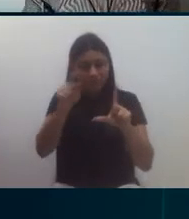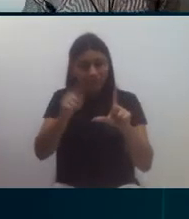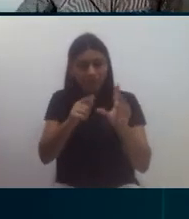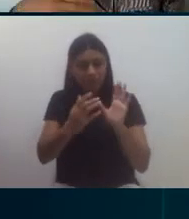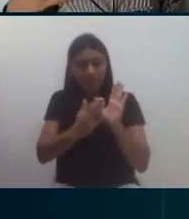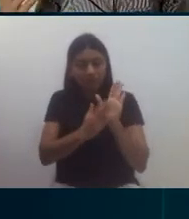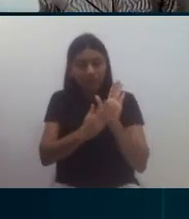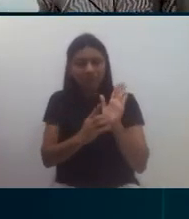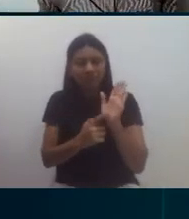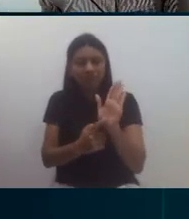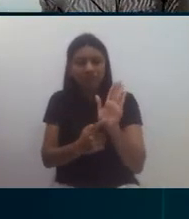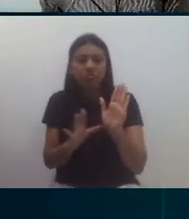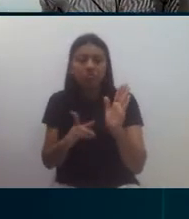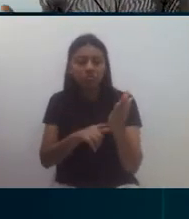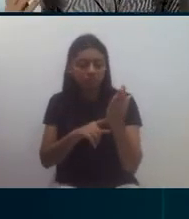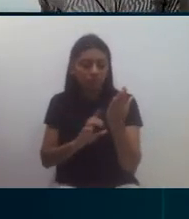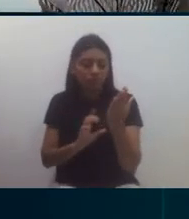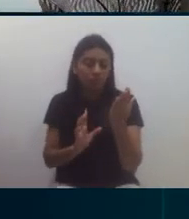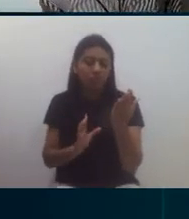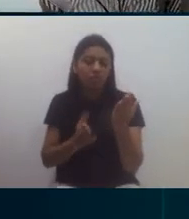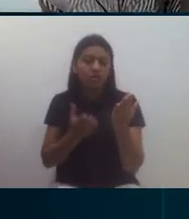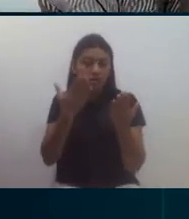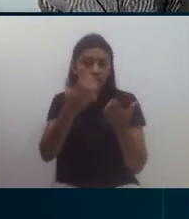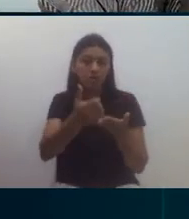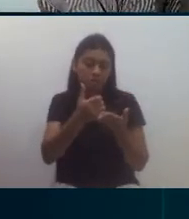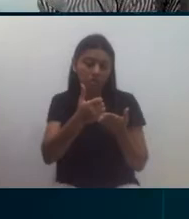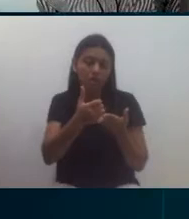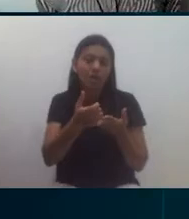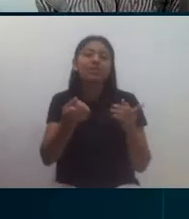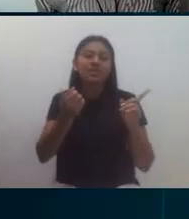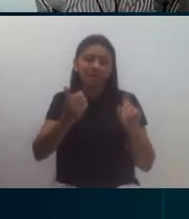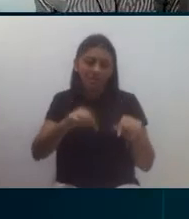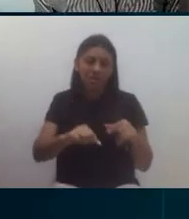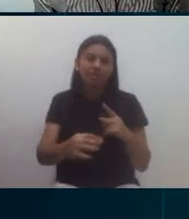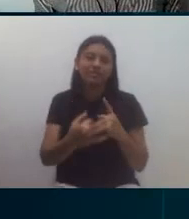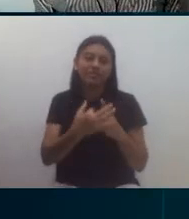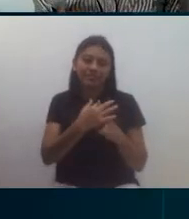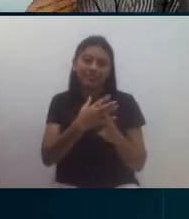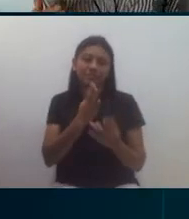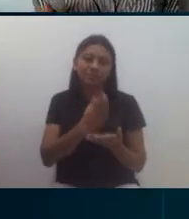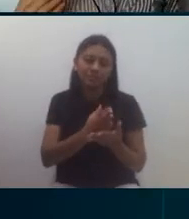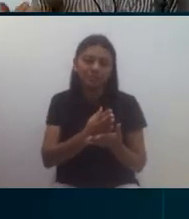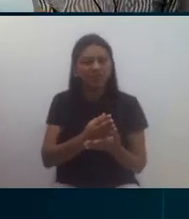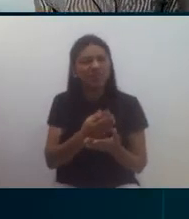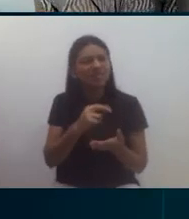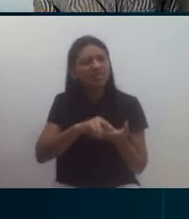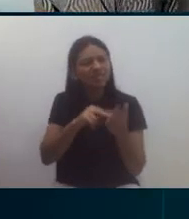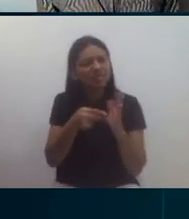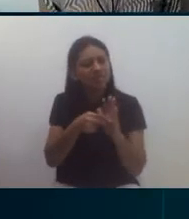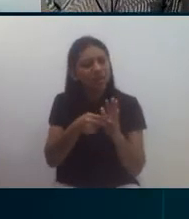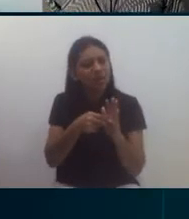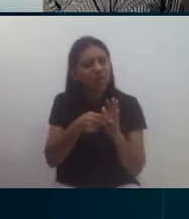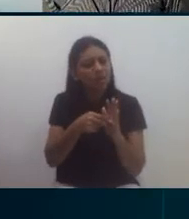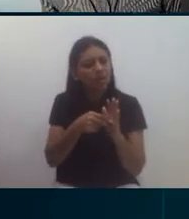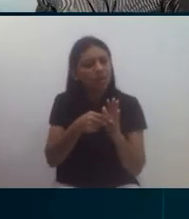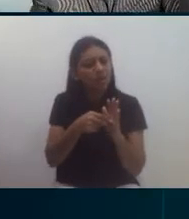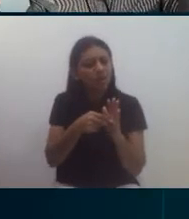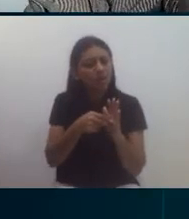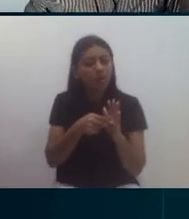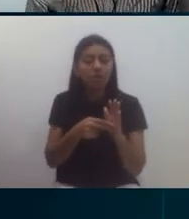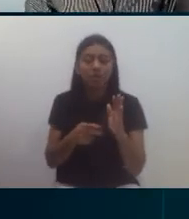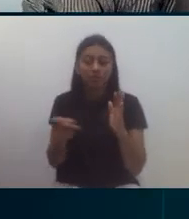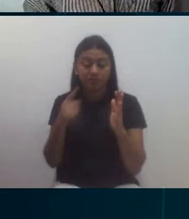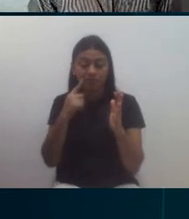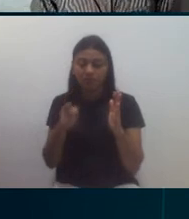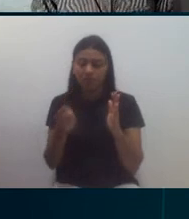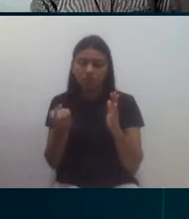generar que finalmente cuando el biodiesel esté producido pueda generar una autooxidación. Entonces